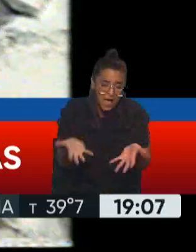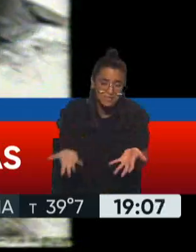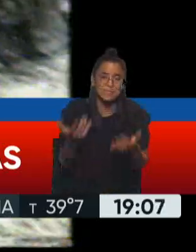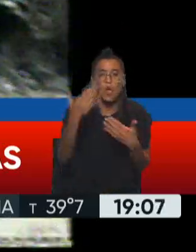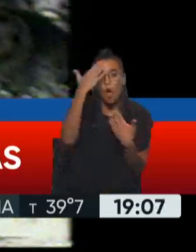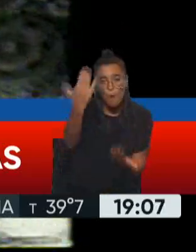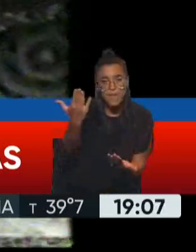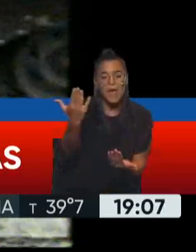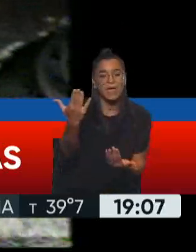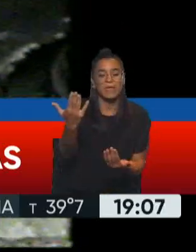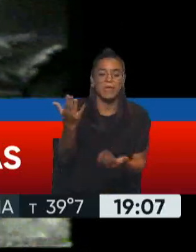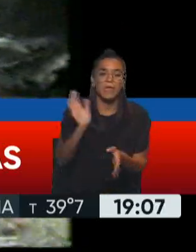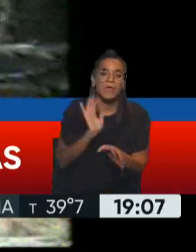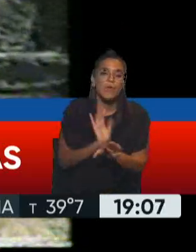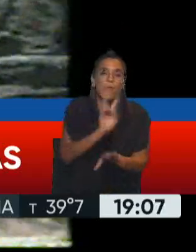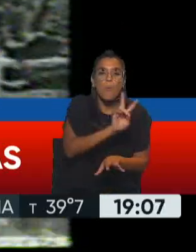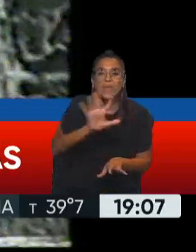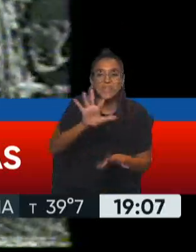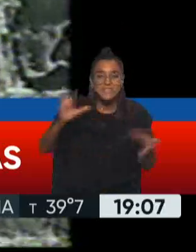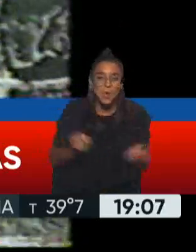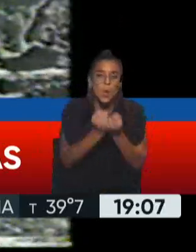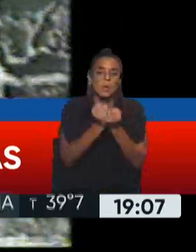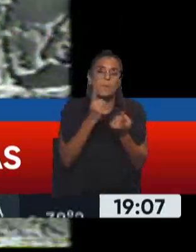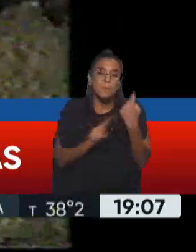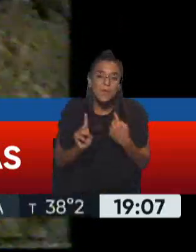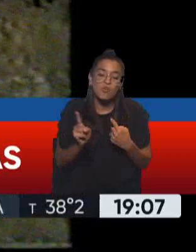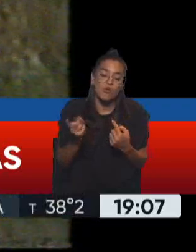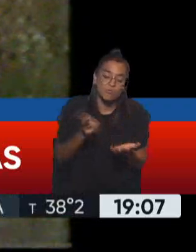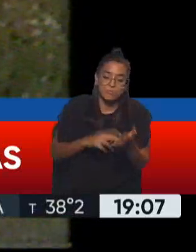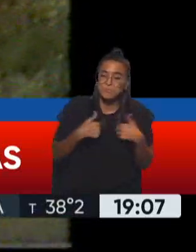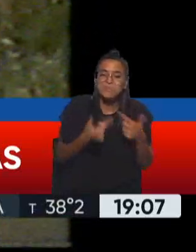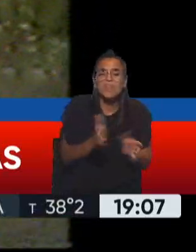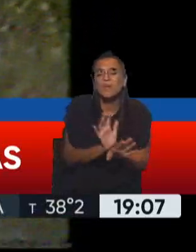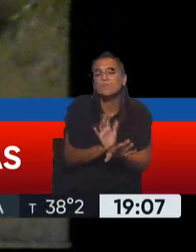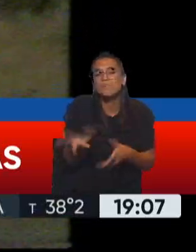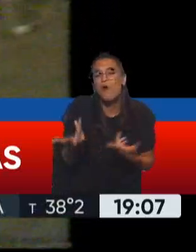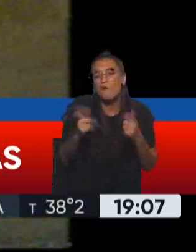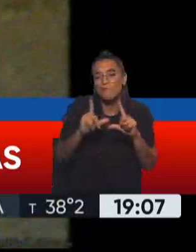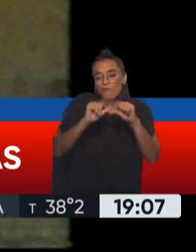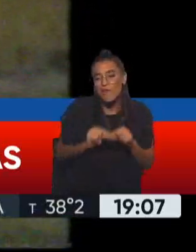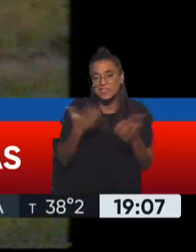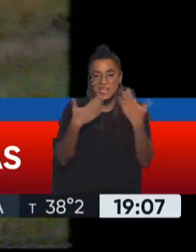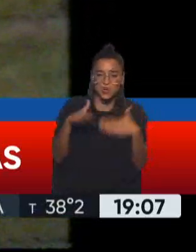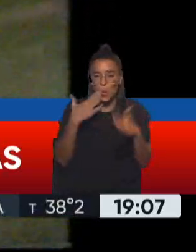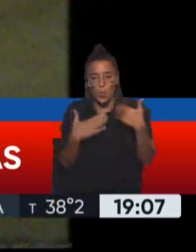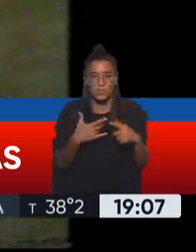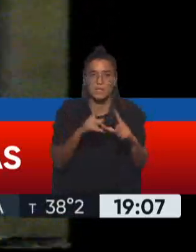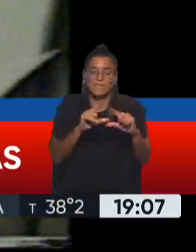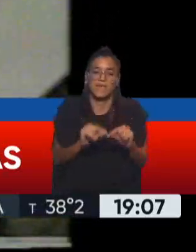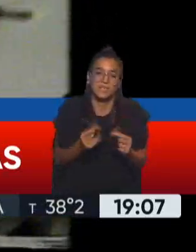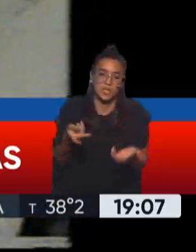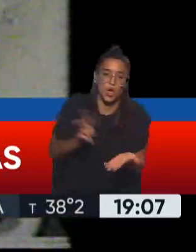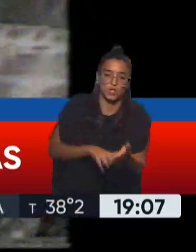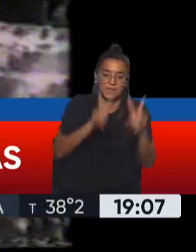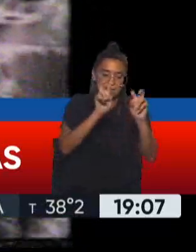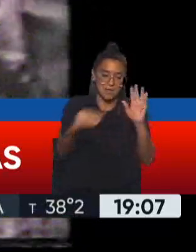un homenaje que se hace en función de estos 25 años, pero que, insisto, tiene que ver solamente con la excusa de volver a poner